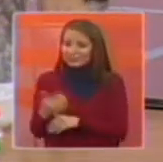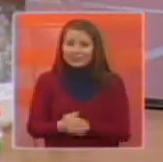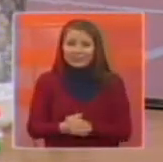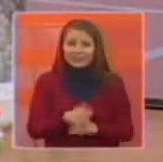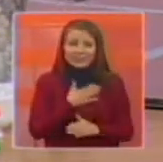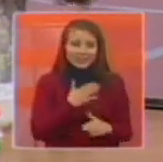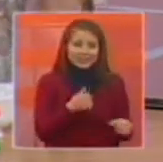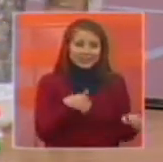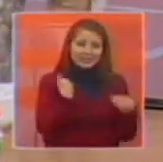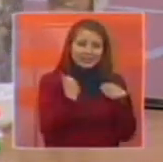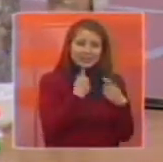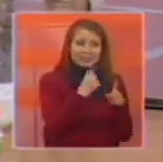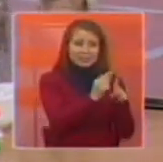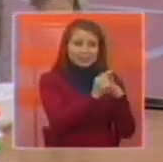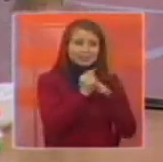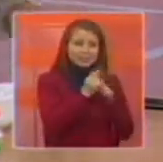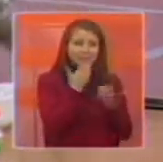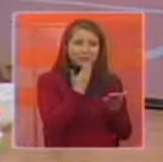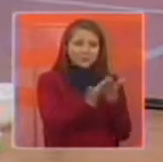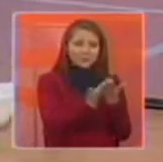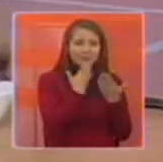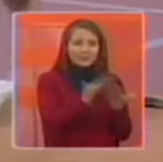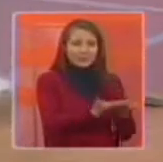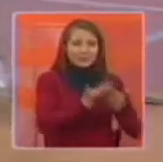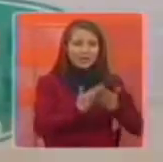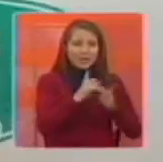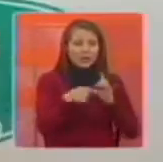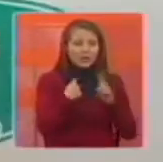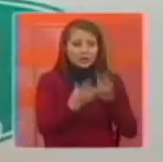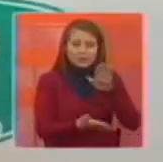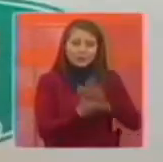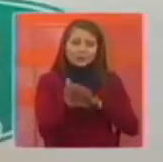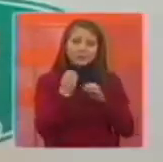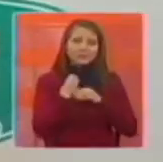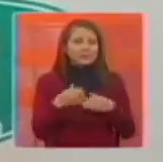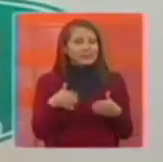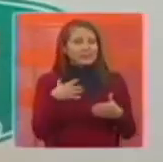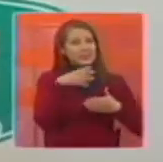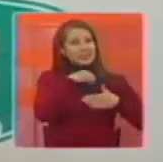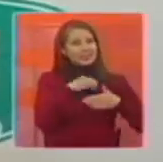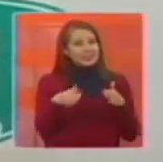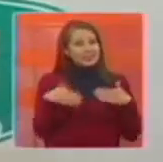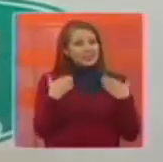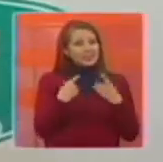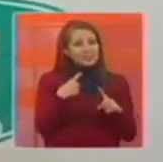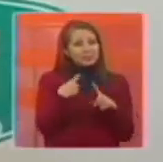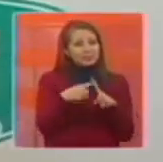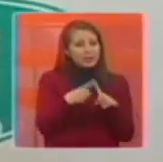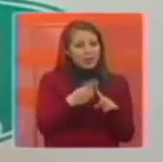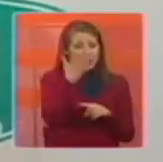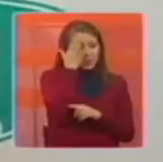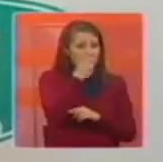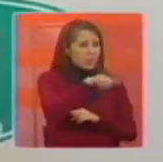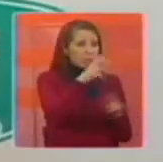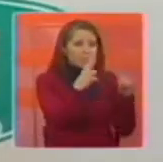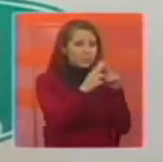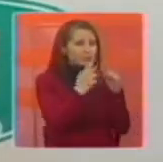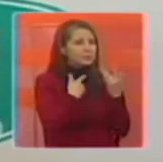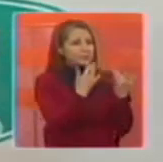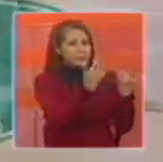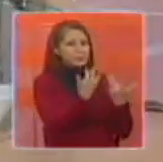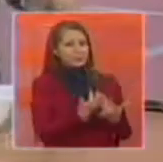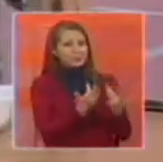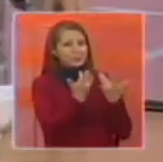mí me emocionan sus palabras, definitivamente. Eso es lo contrario. Cuando yo salgo de aquí, salgo con un ánimo diferente porque la gente que ni me conoce me halaga,